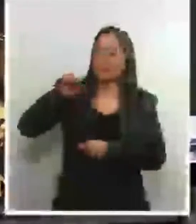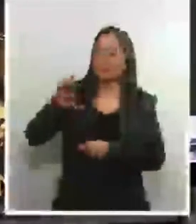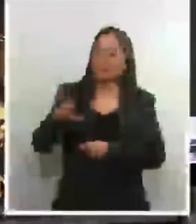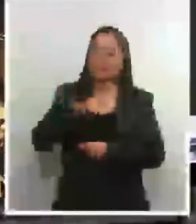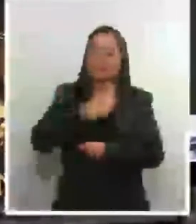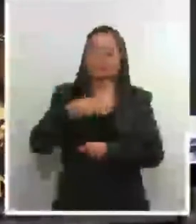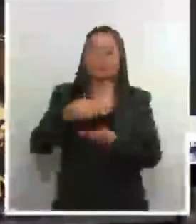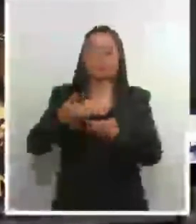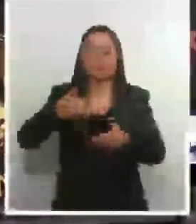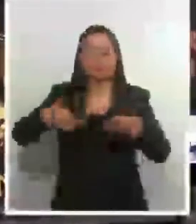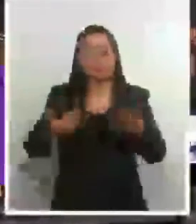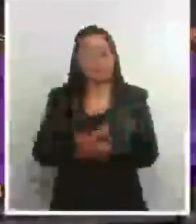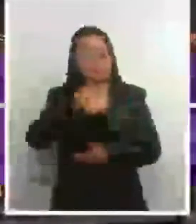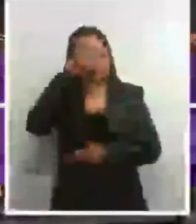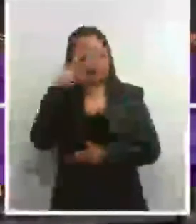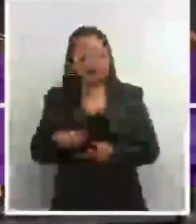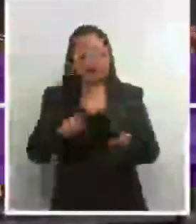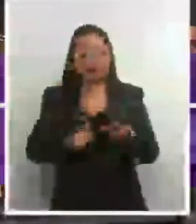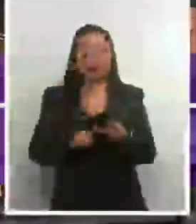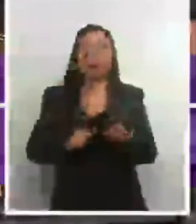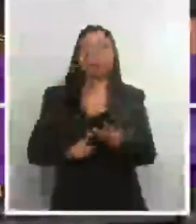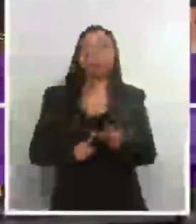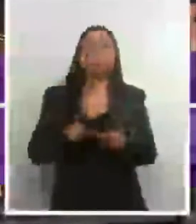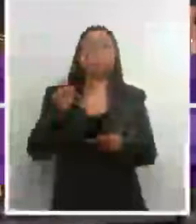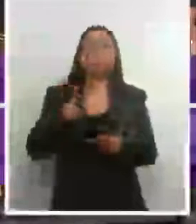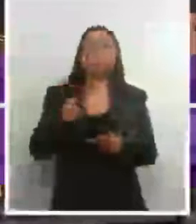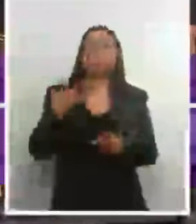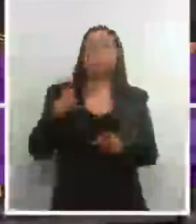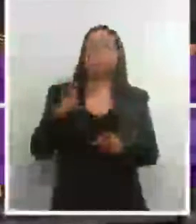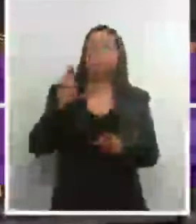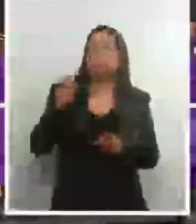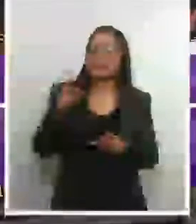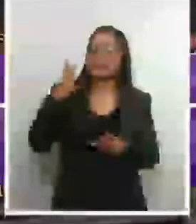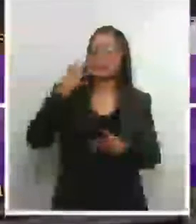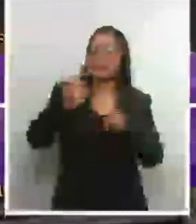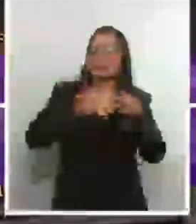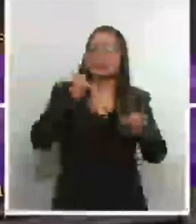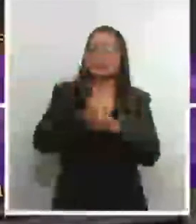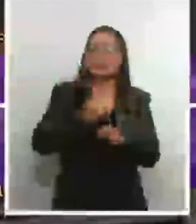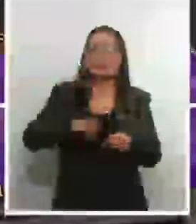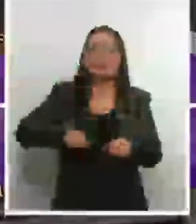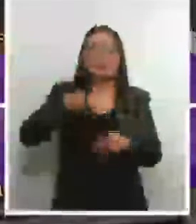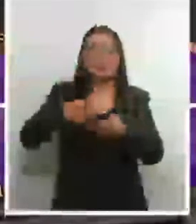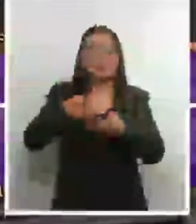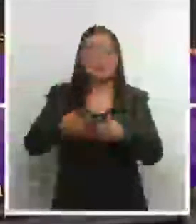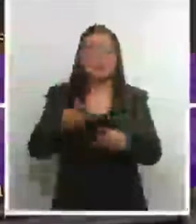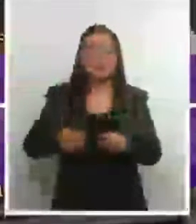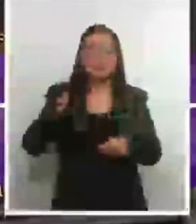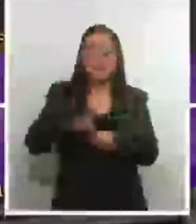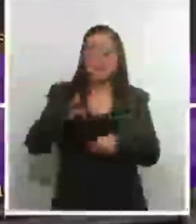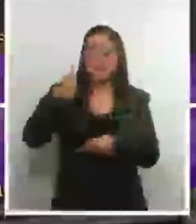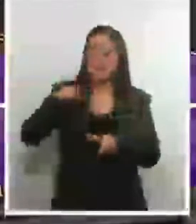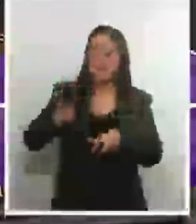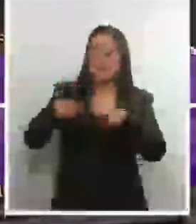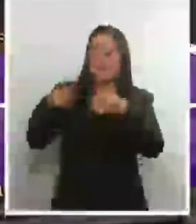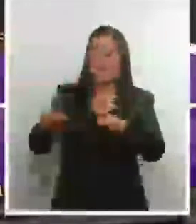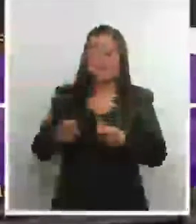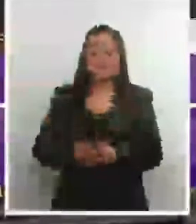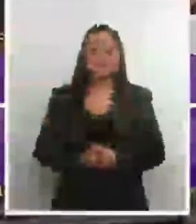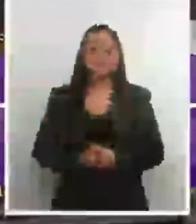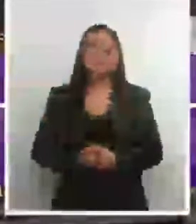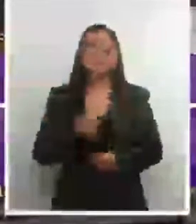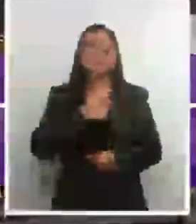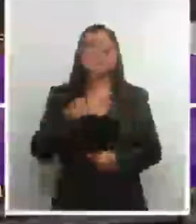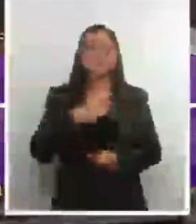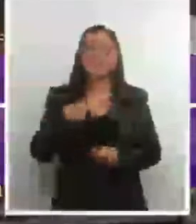requiere tener ciudadanía mexicana y cuando menos 35 años cumplidos el día de la designación,